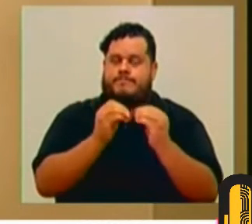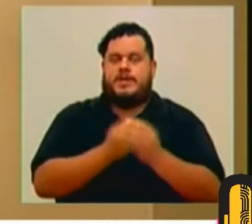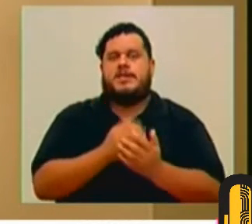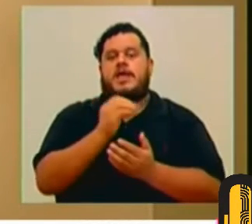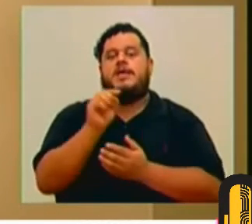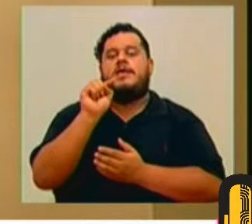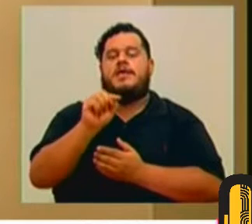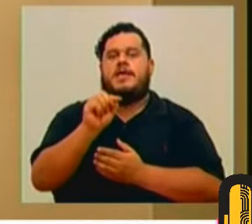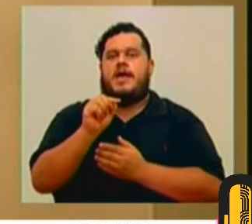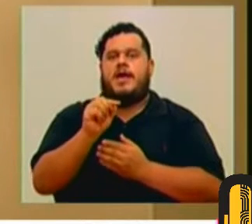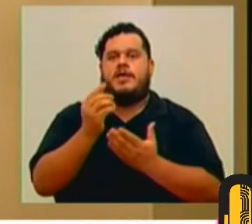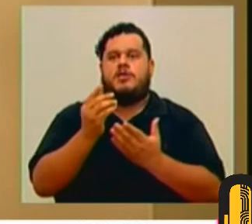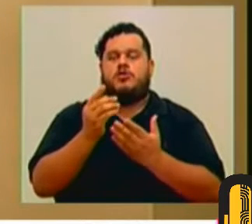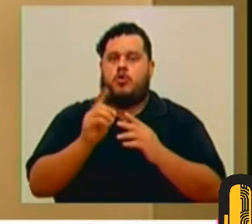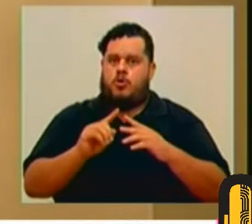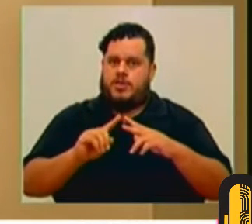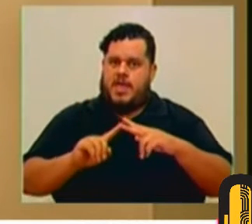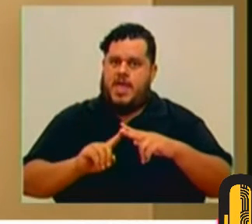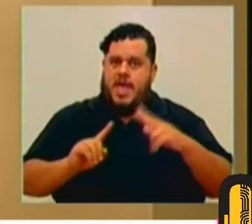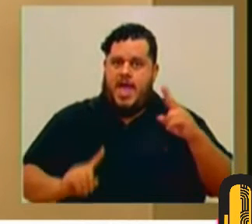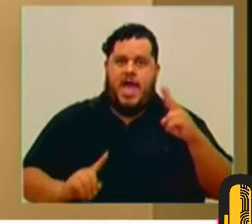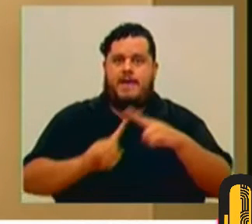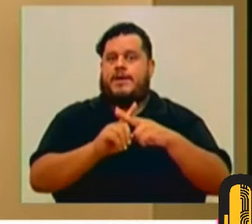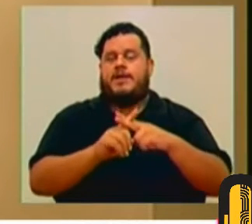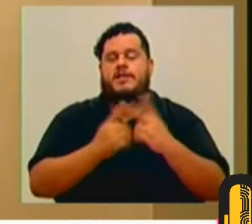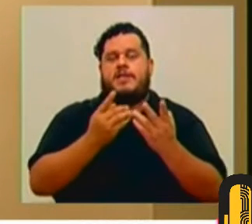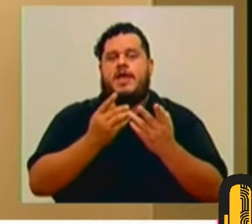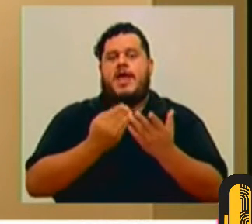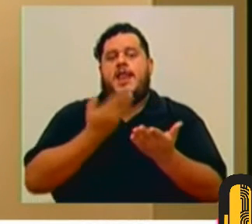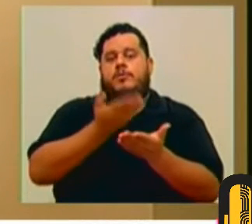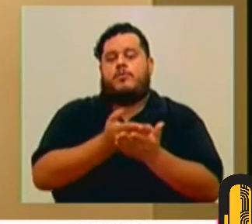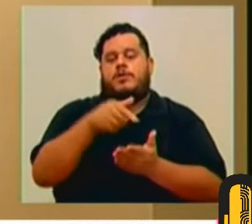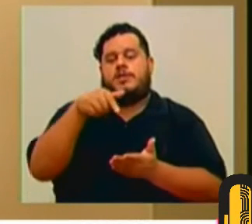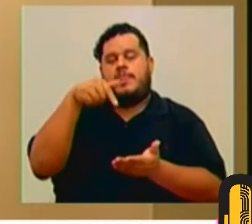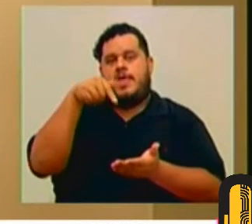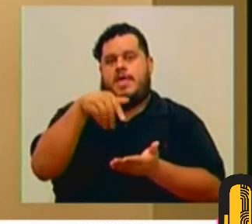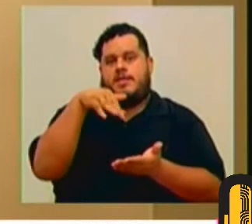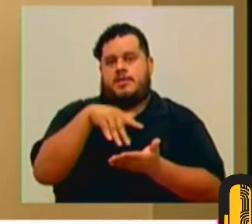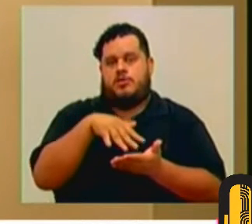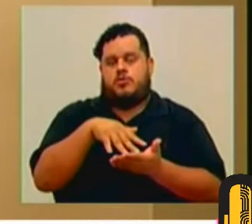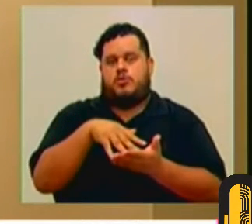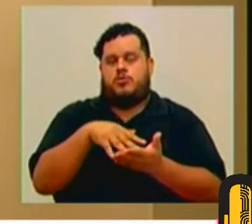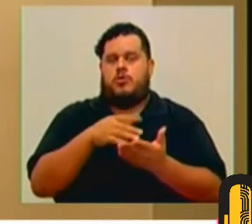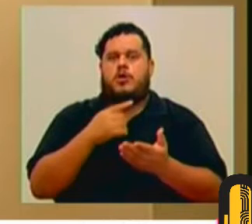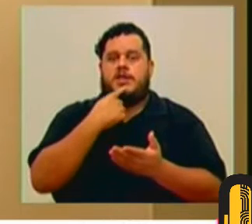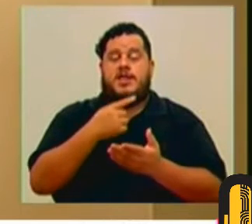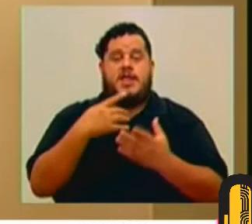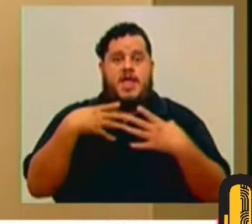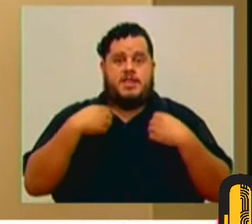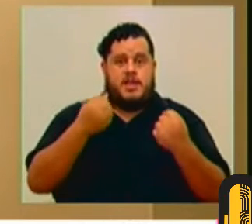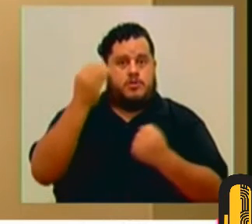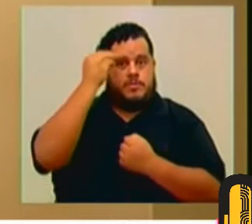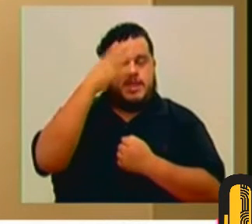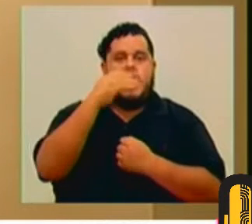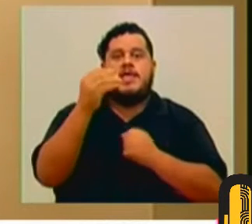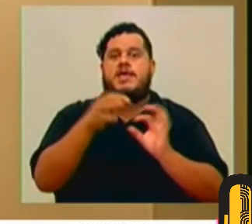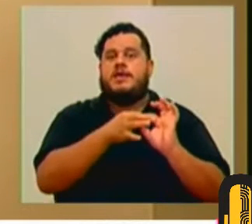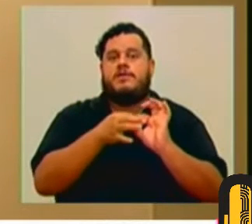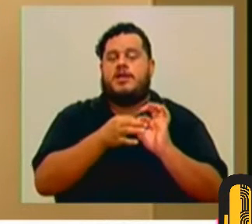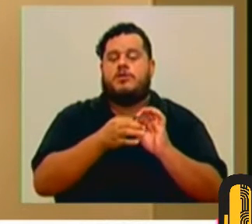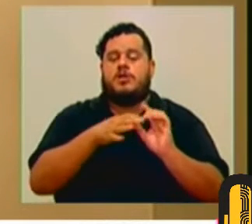es donde surge la propuesta de esta investigación, de este estudio denominado Salud Mental y Relaciones con